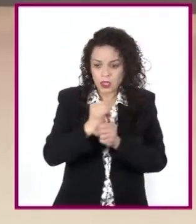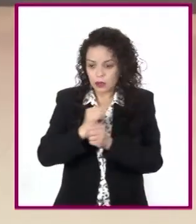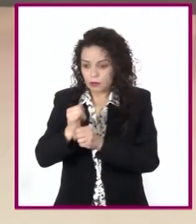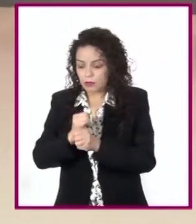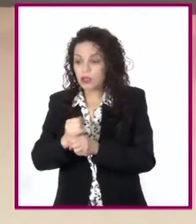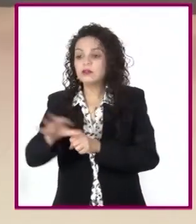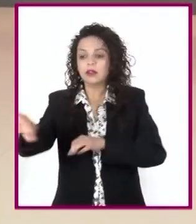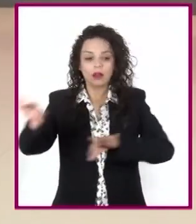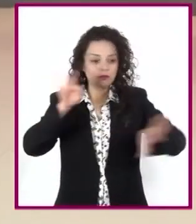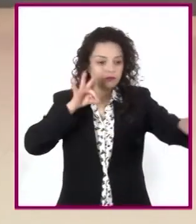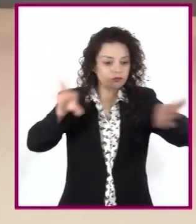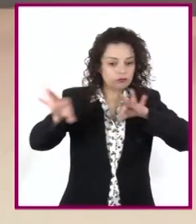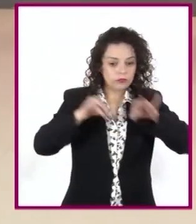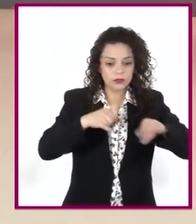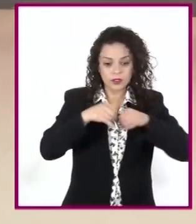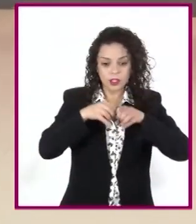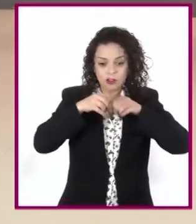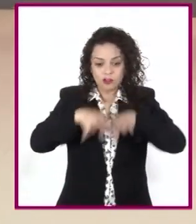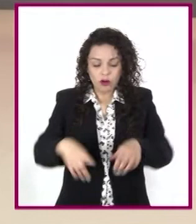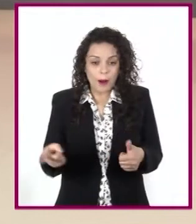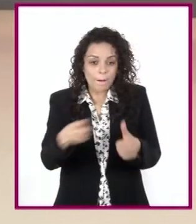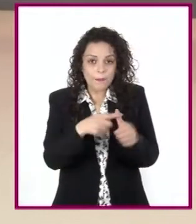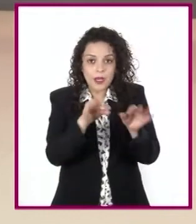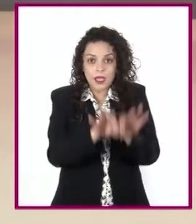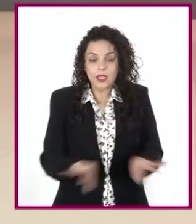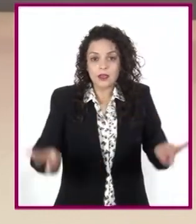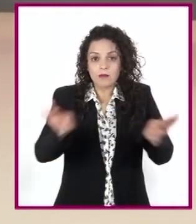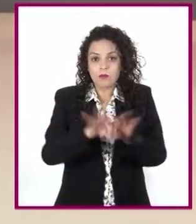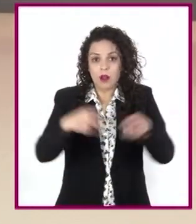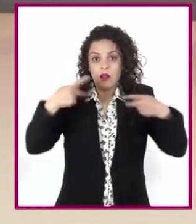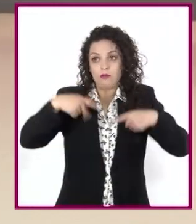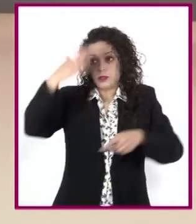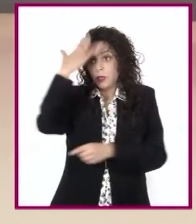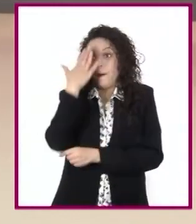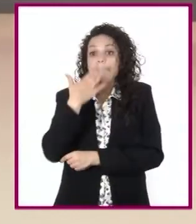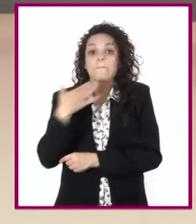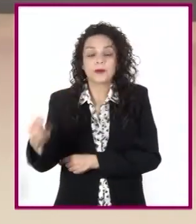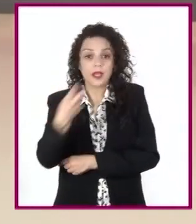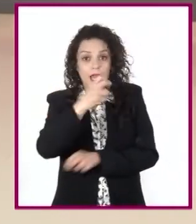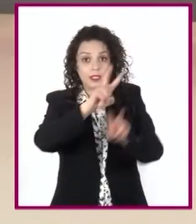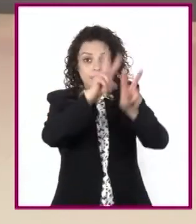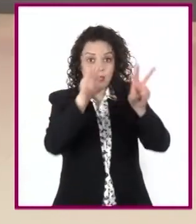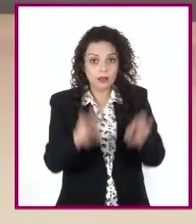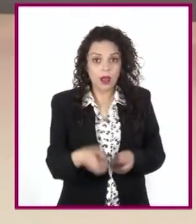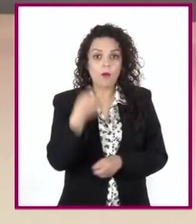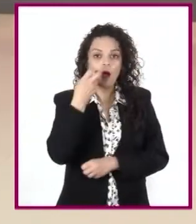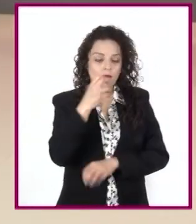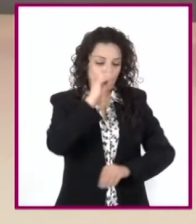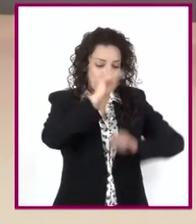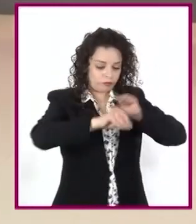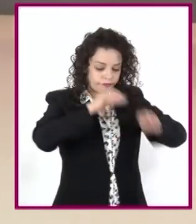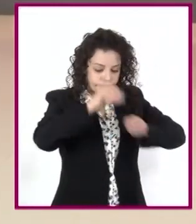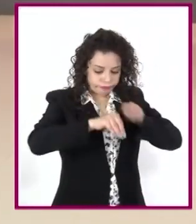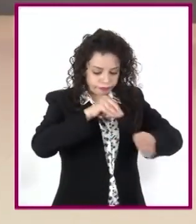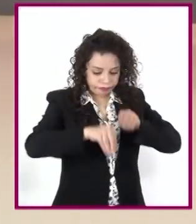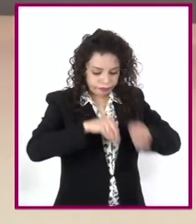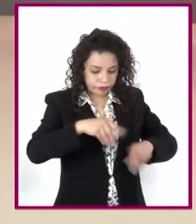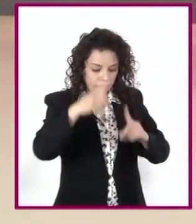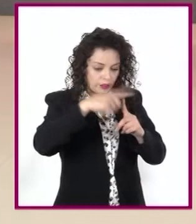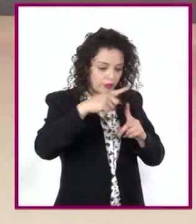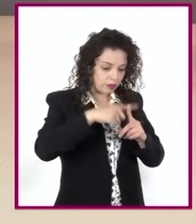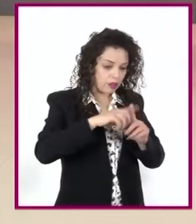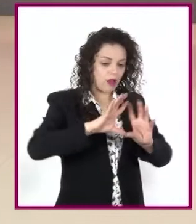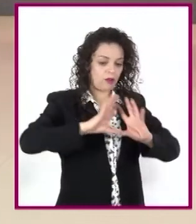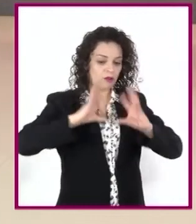documentado, ha leído las principales aportaciones de personas conocedoras del tema y que por tanto el documento ha sido producto